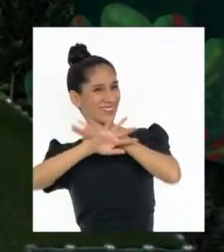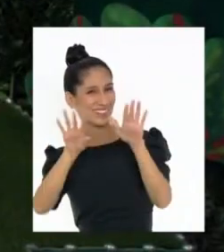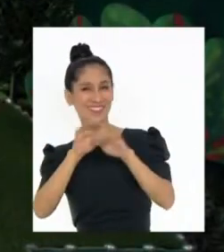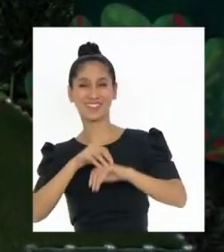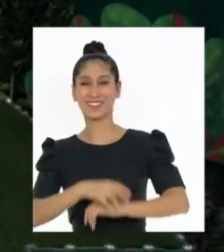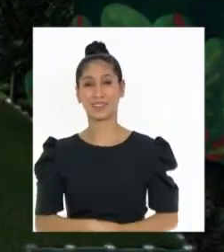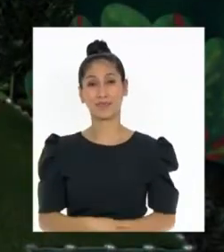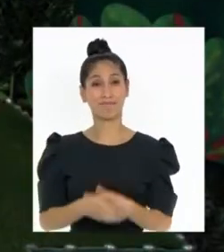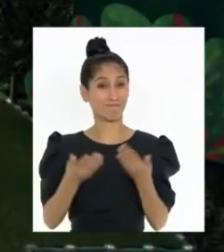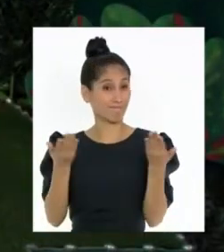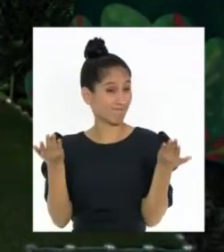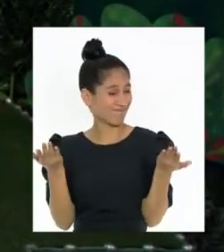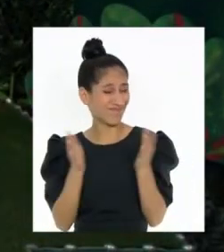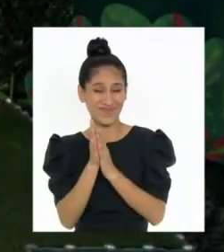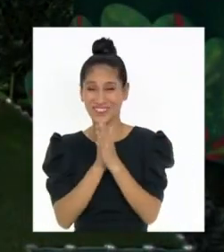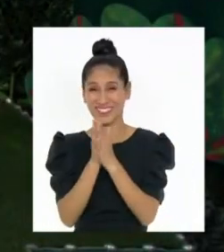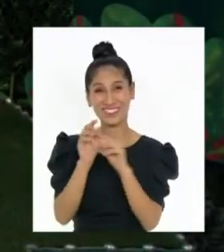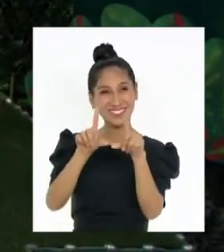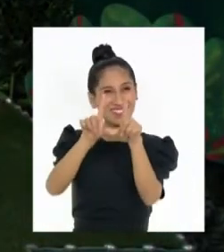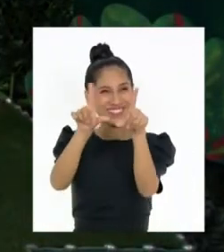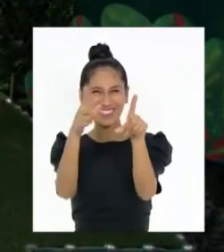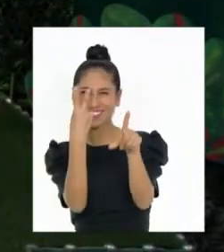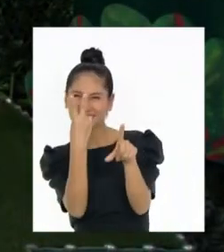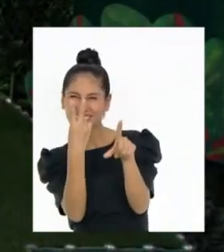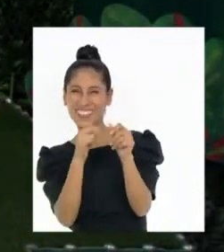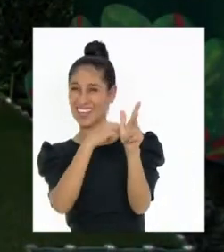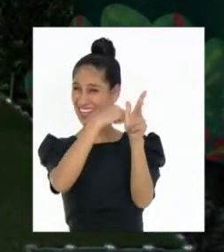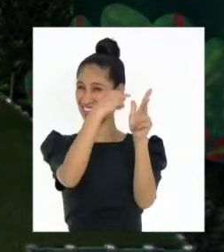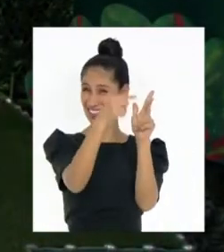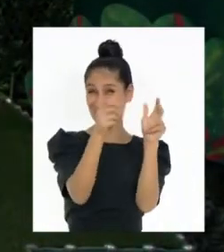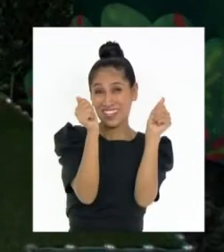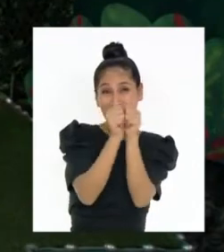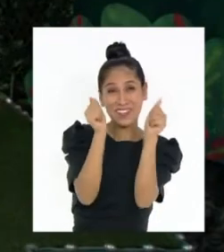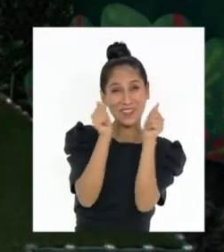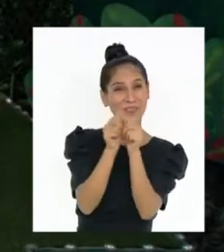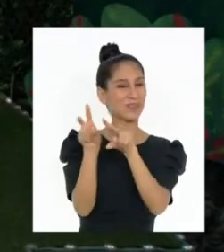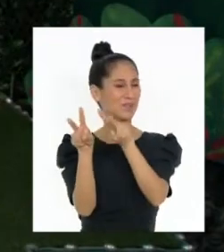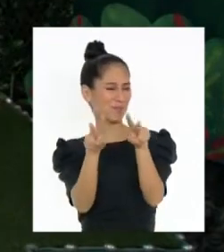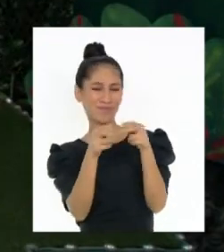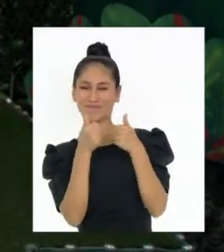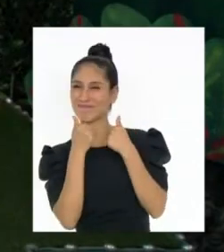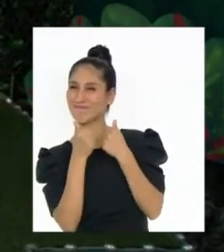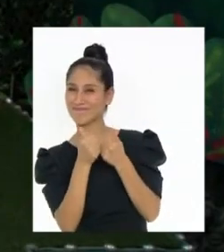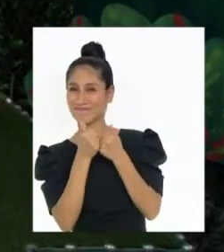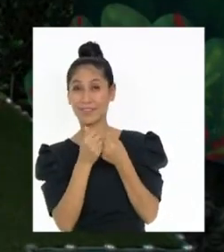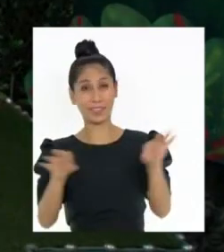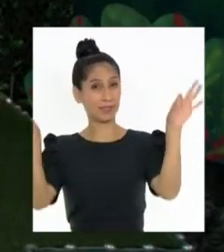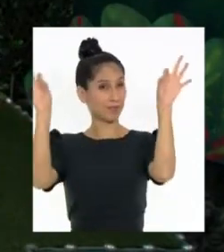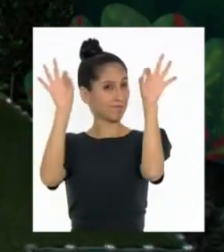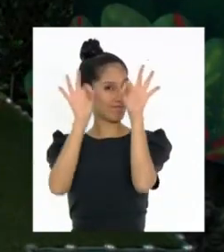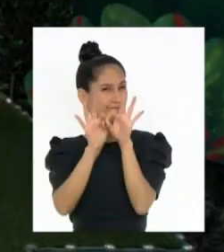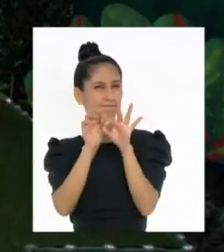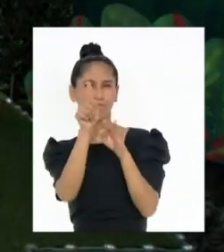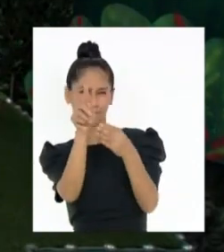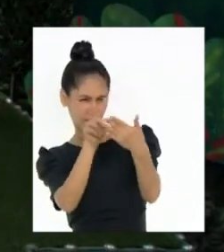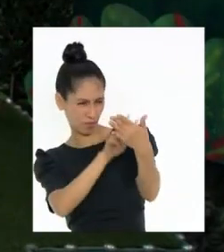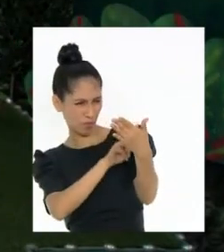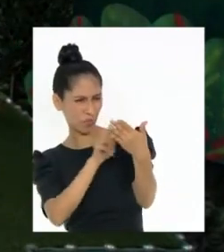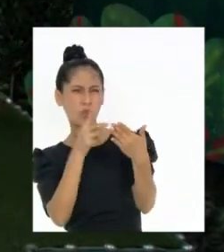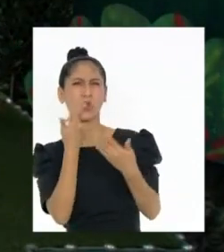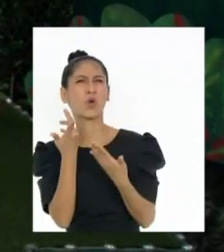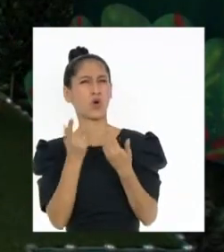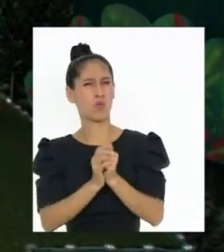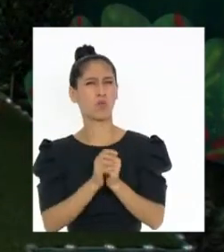hoy. ¡Qué emocionante fue acompañar a Edwin y Yari María en este programa! Es muy importante conocer cómo se